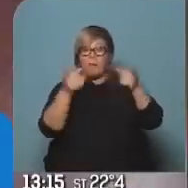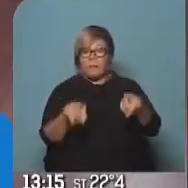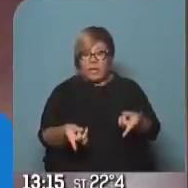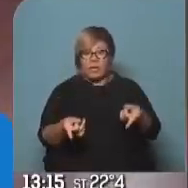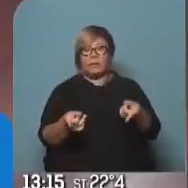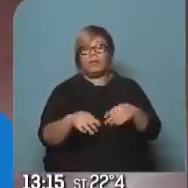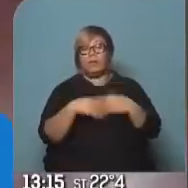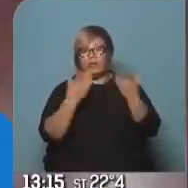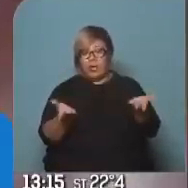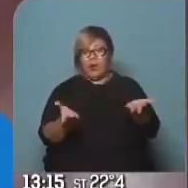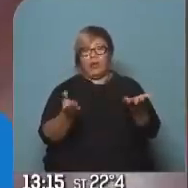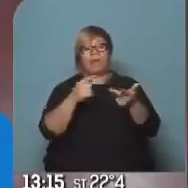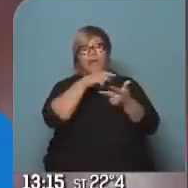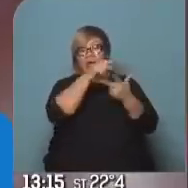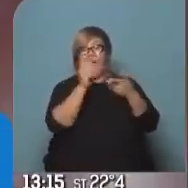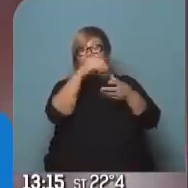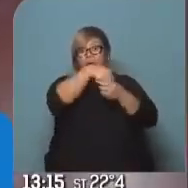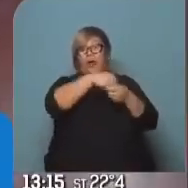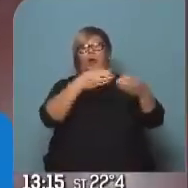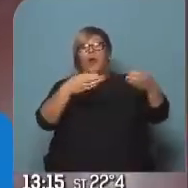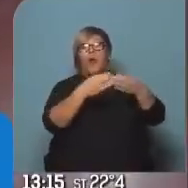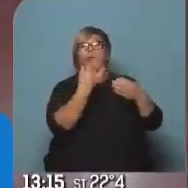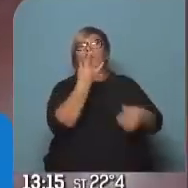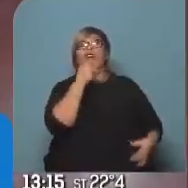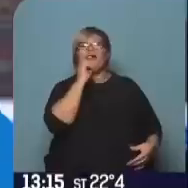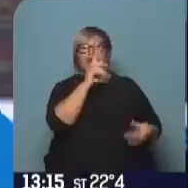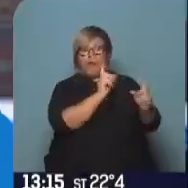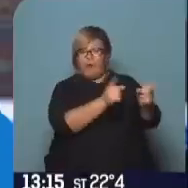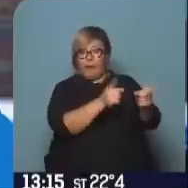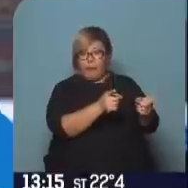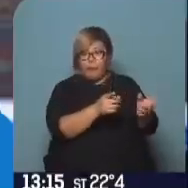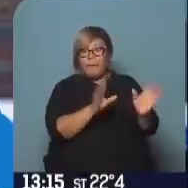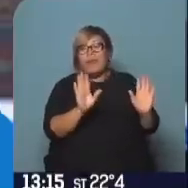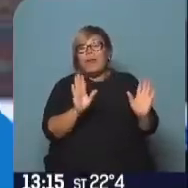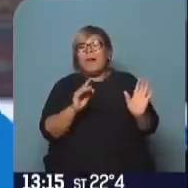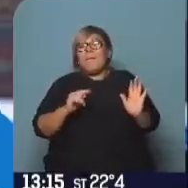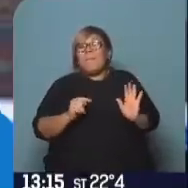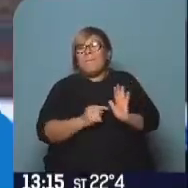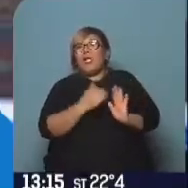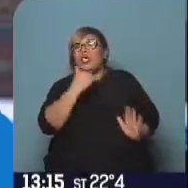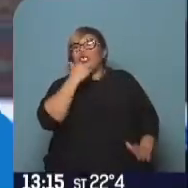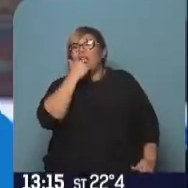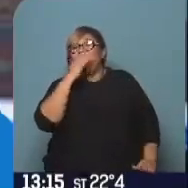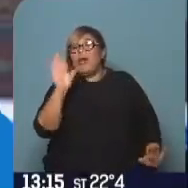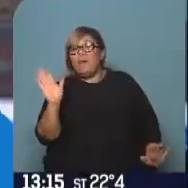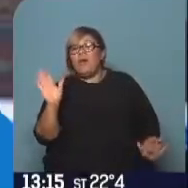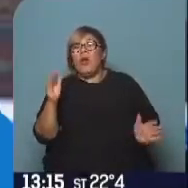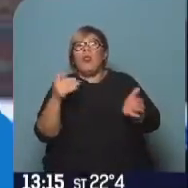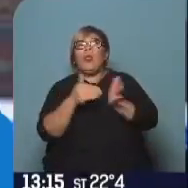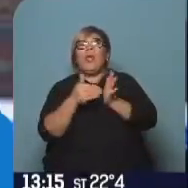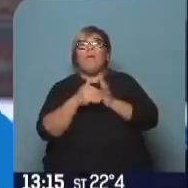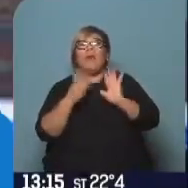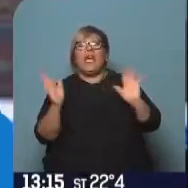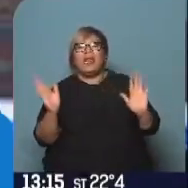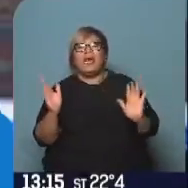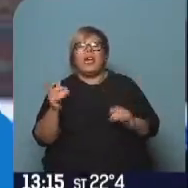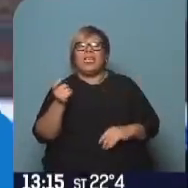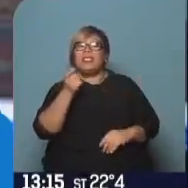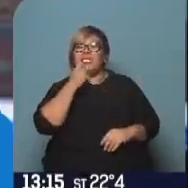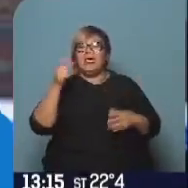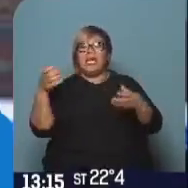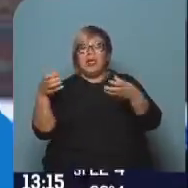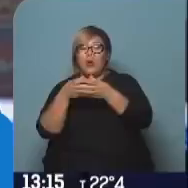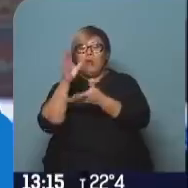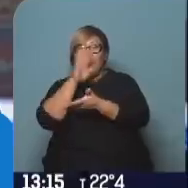ha establecido un estatuto. No se sabe si esto va a pasar por los congresos de cada país, la adhesión o no. Digamos, hay